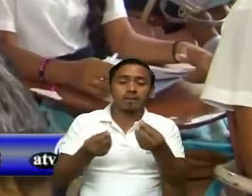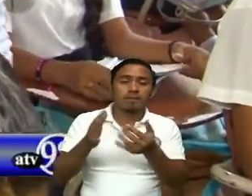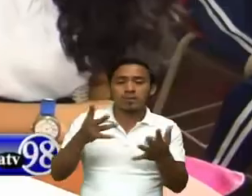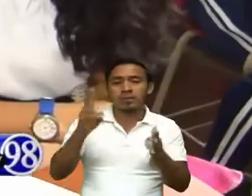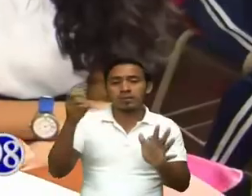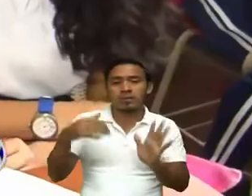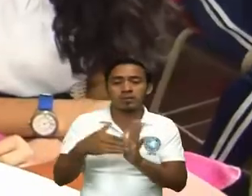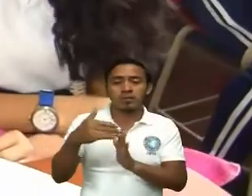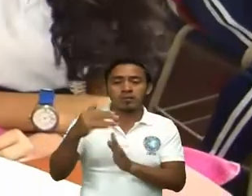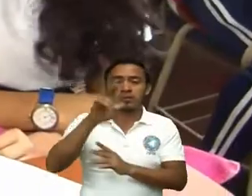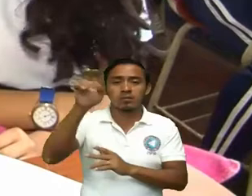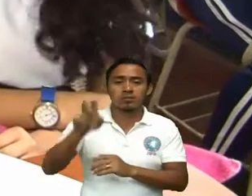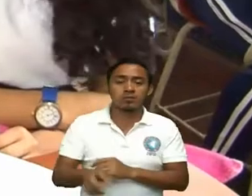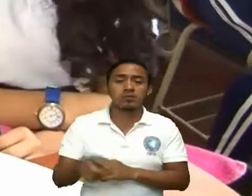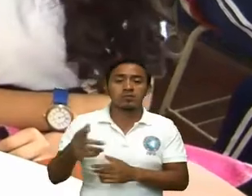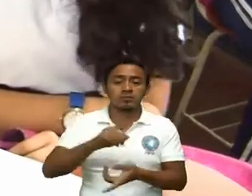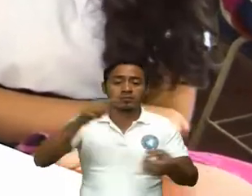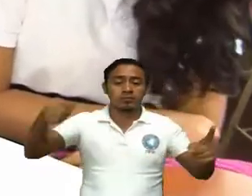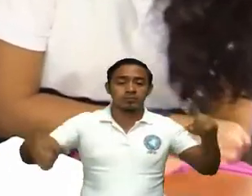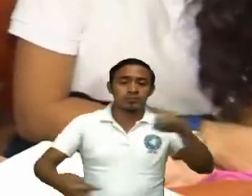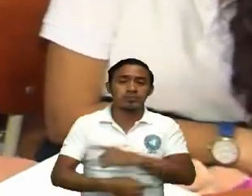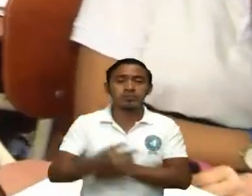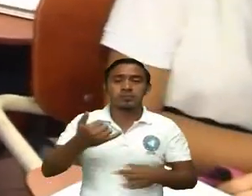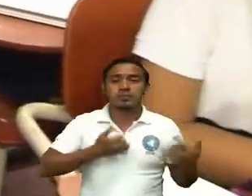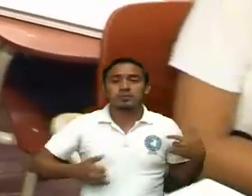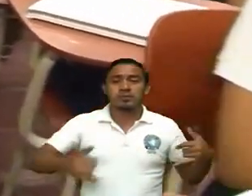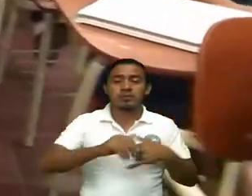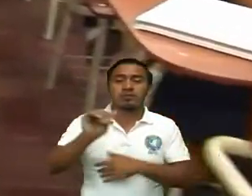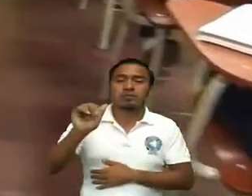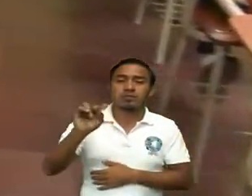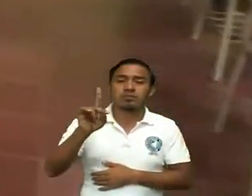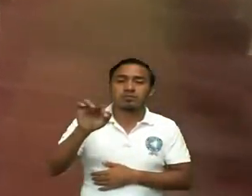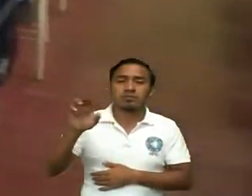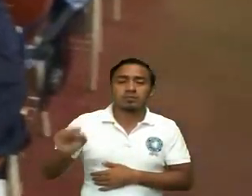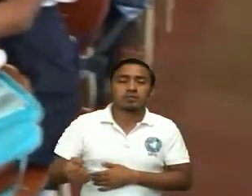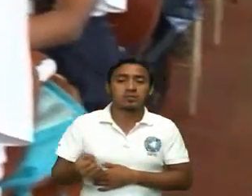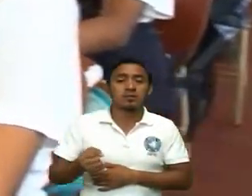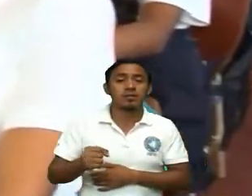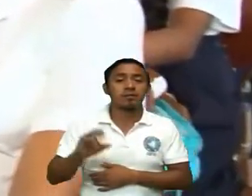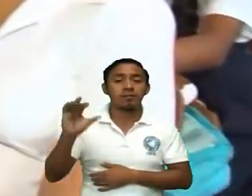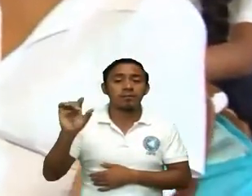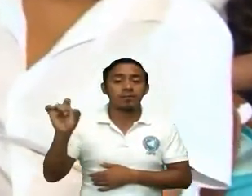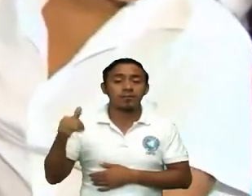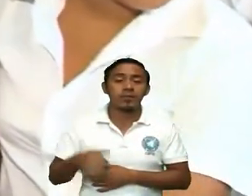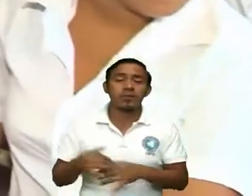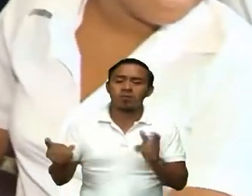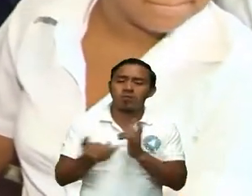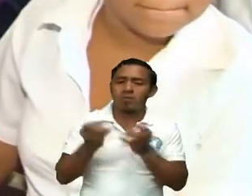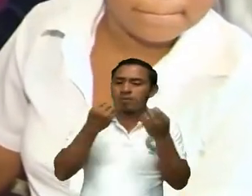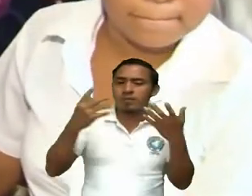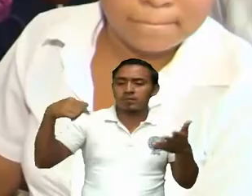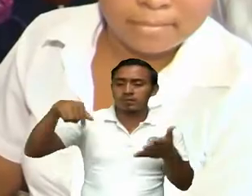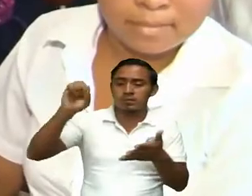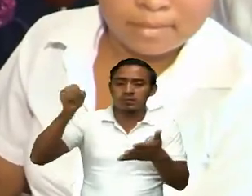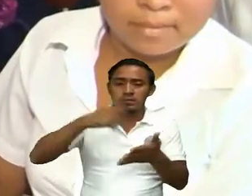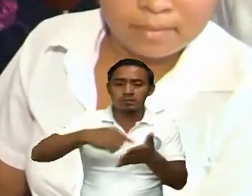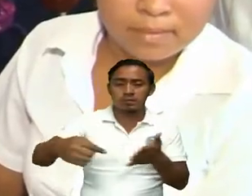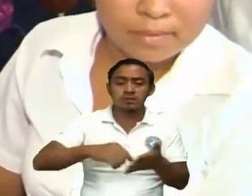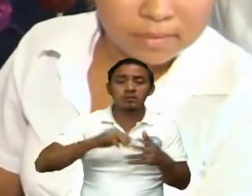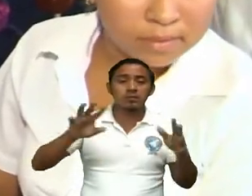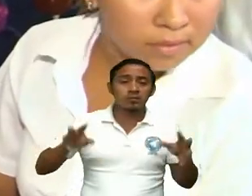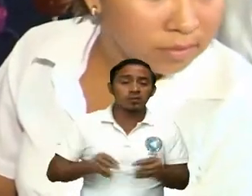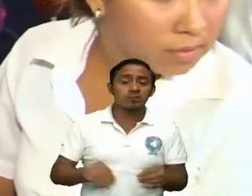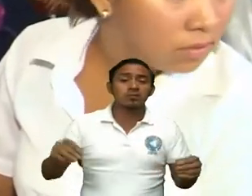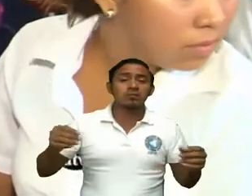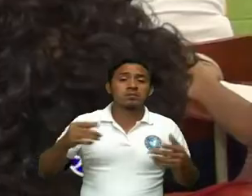20 millones de córdobas en la remodelación del Instituto Andrés Castro. Asimismo, informó que esta semana se entregarán en todo el